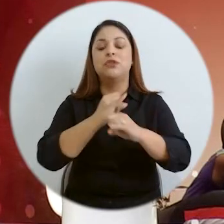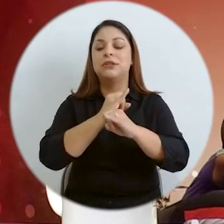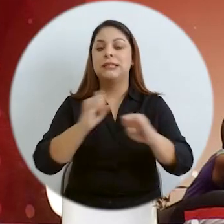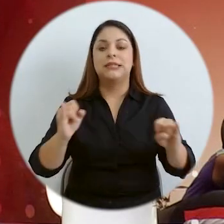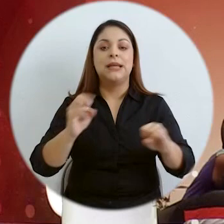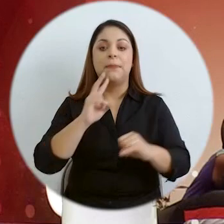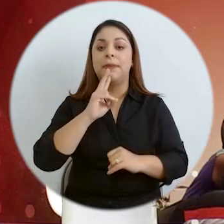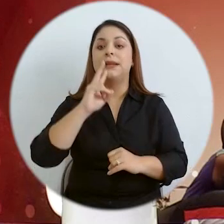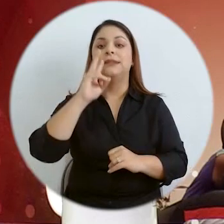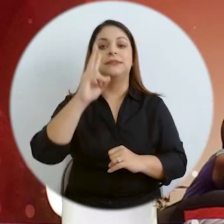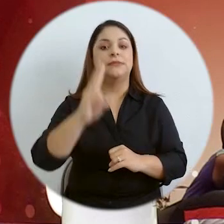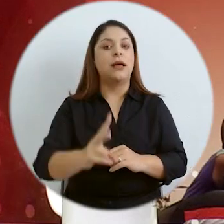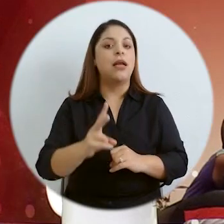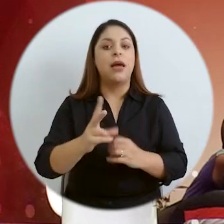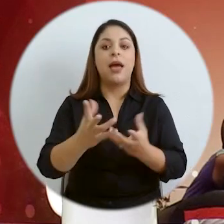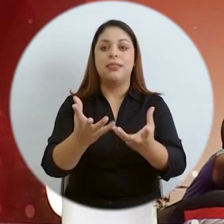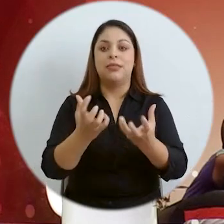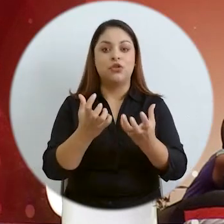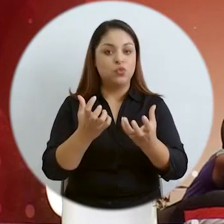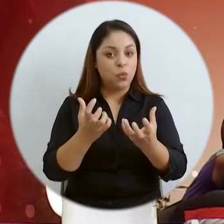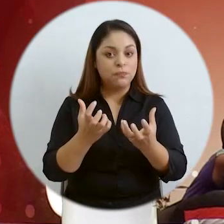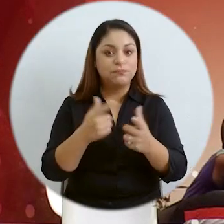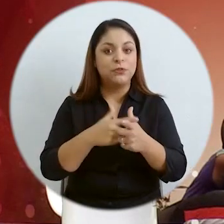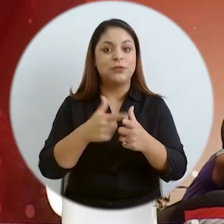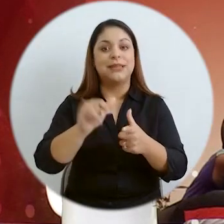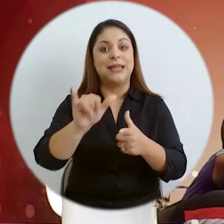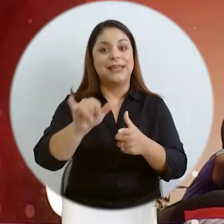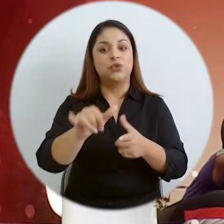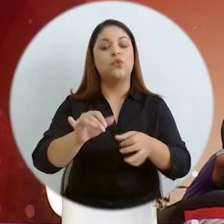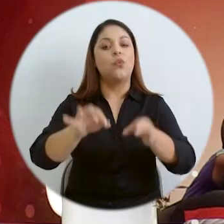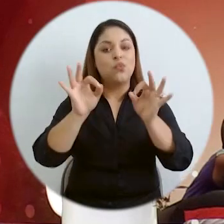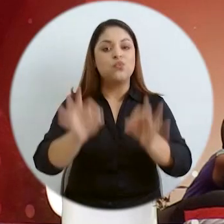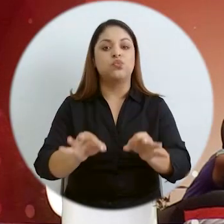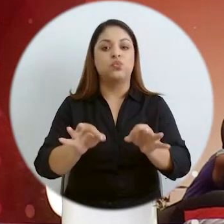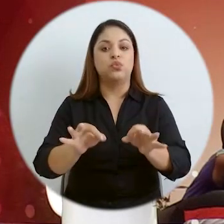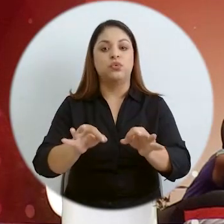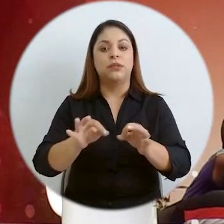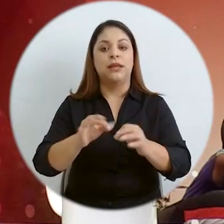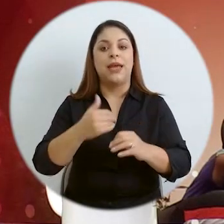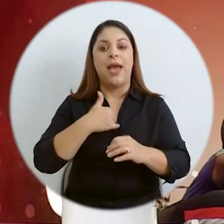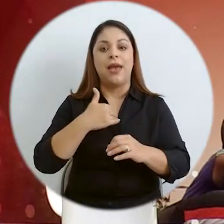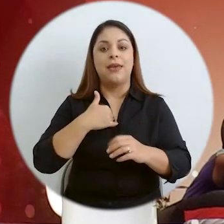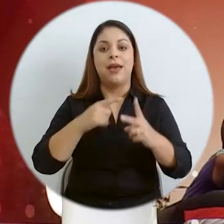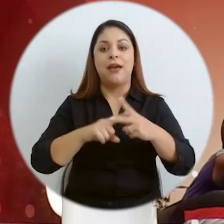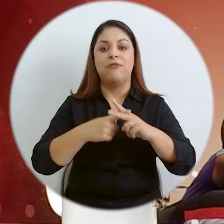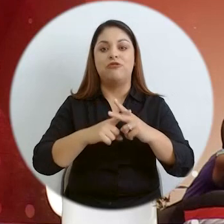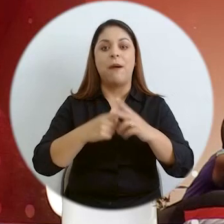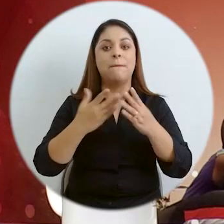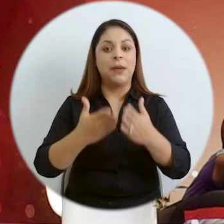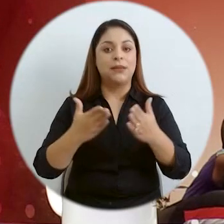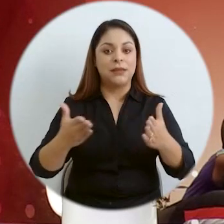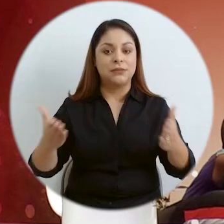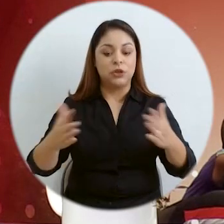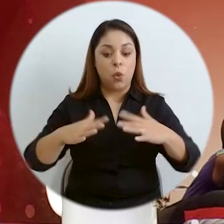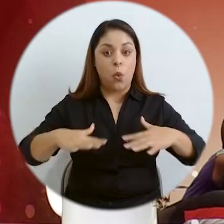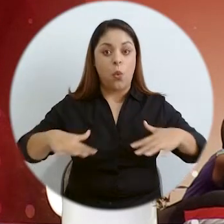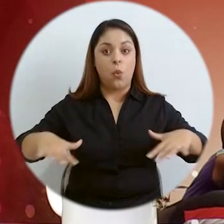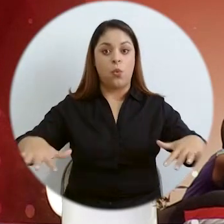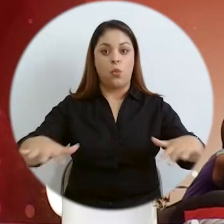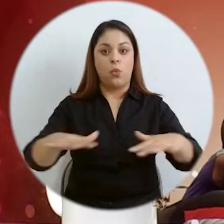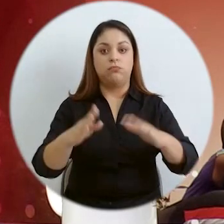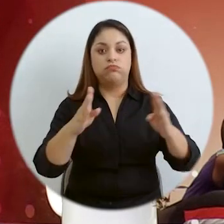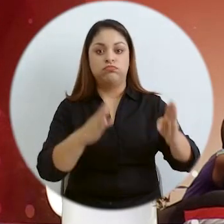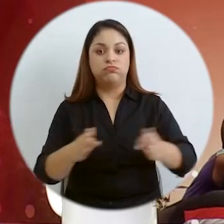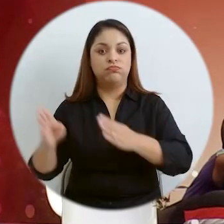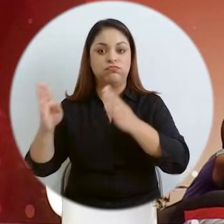verdadero direccionamiento o intencionalidad, y eso es justamente lo que permitiría hacer este tipo de herramientas de ordenamiento territorial, y